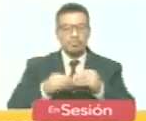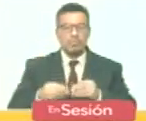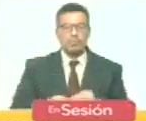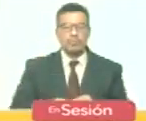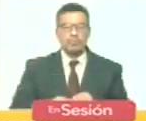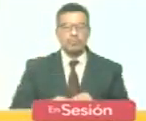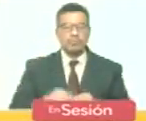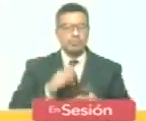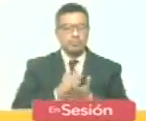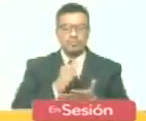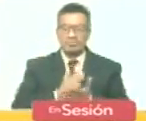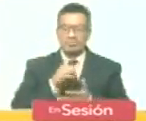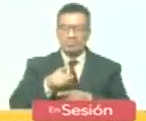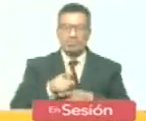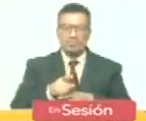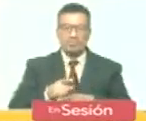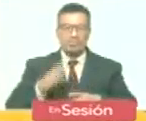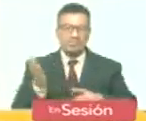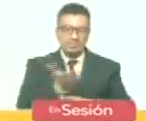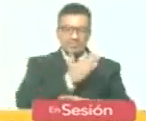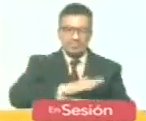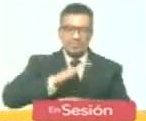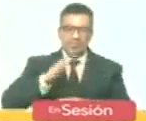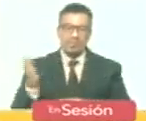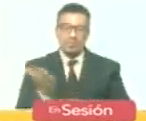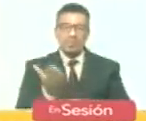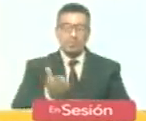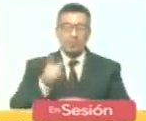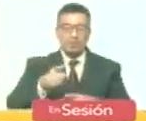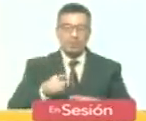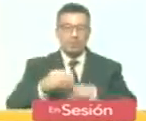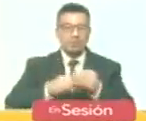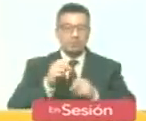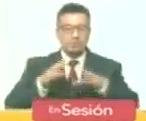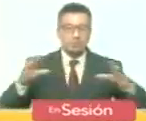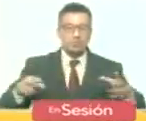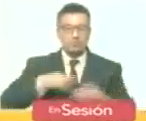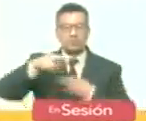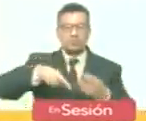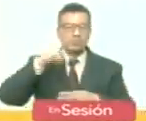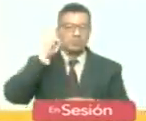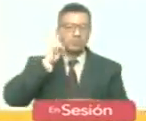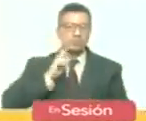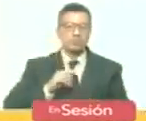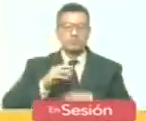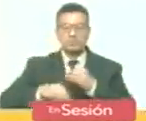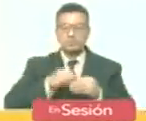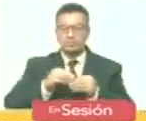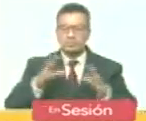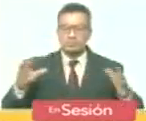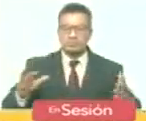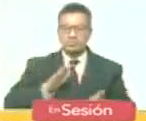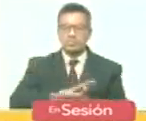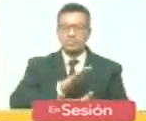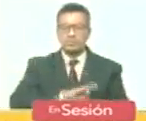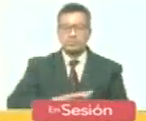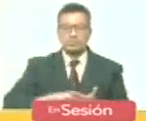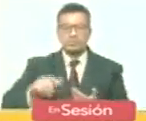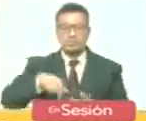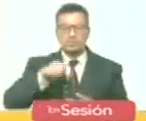manera consuetudinaria a la violencia como recurso para acabar con la revolución bolivariana, para acabar con la tranquilidad de